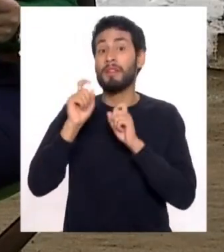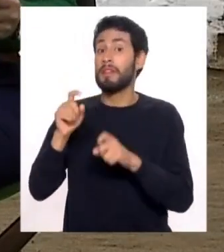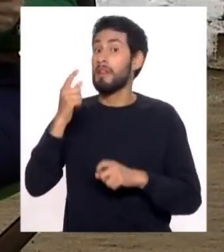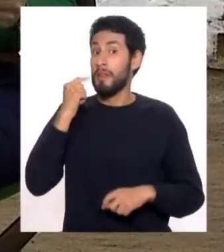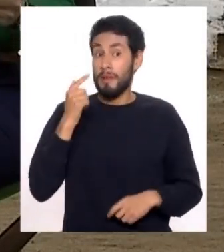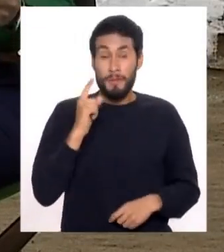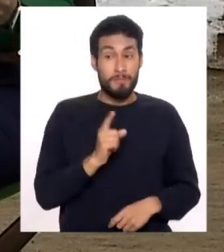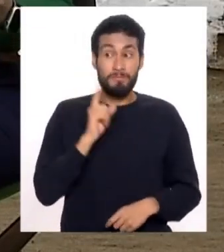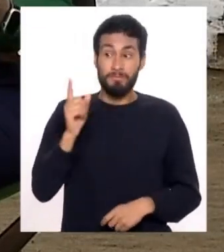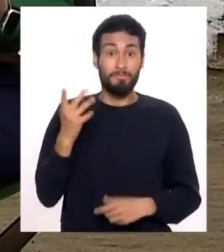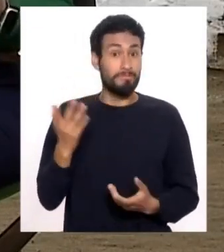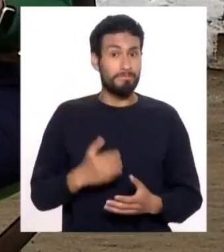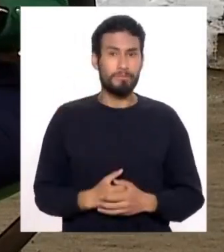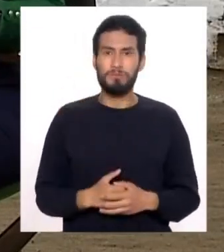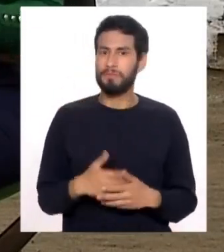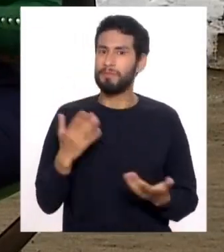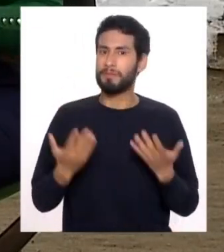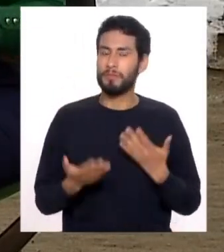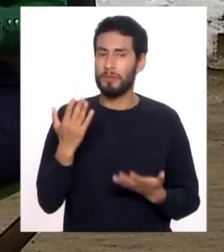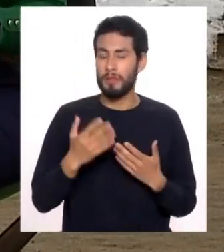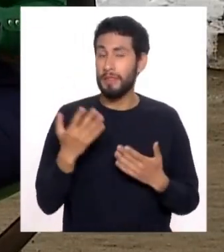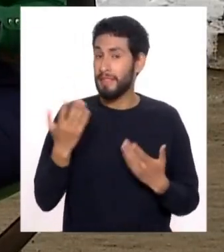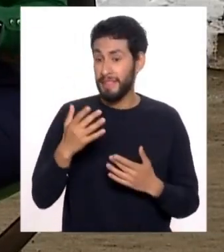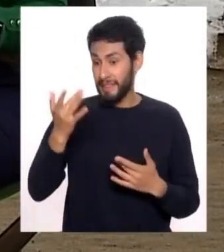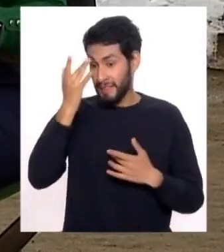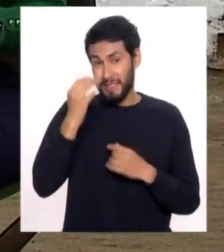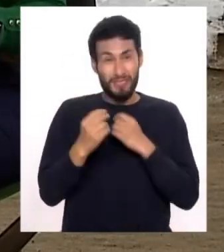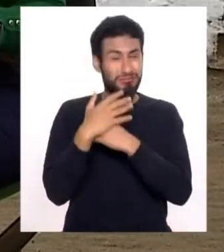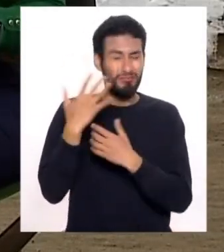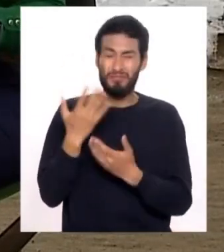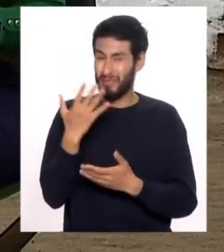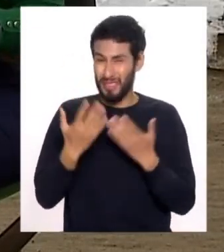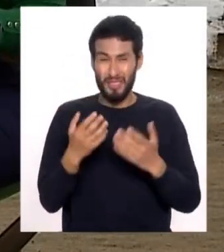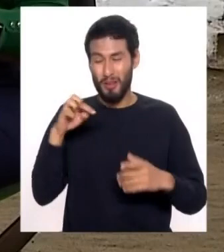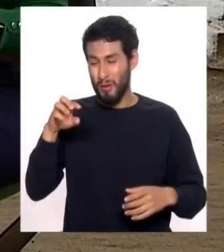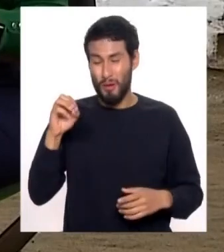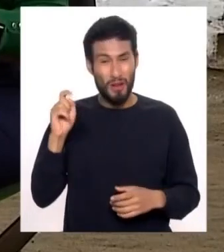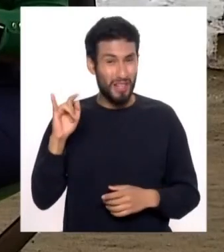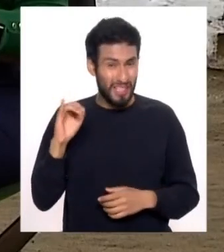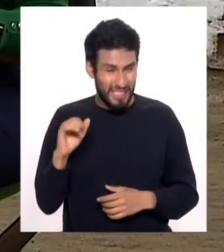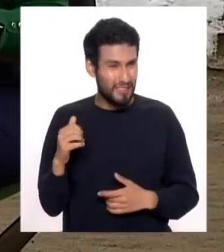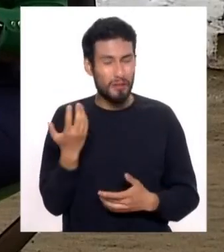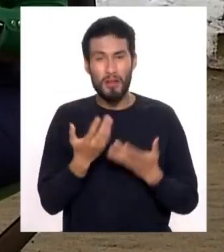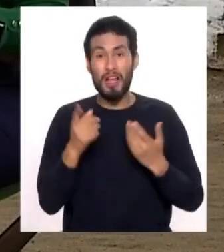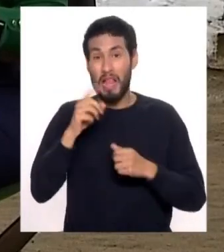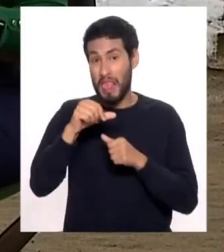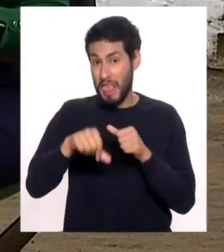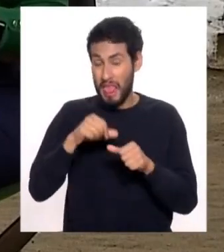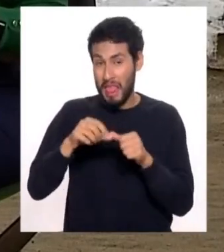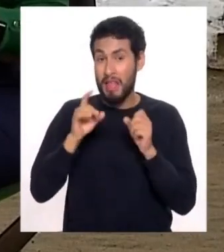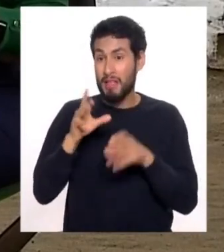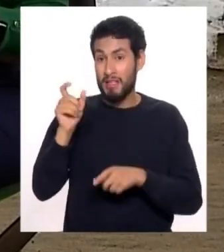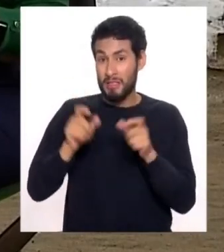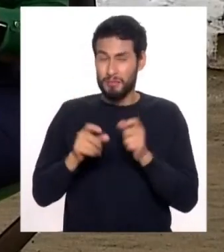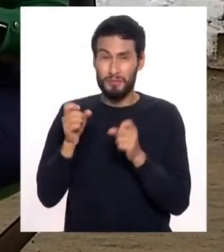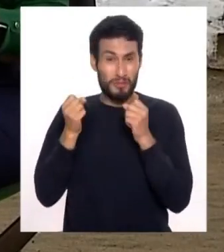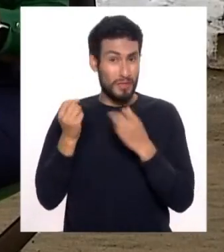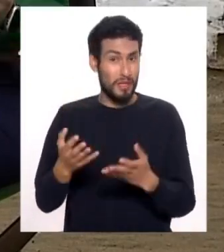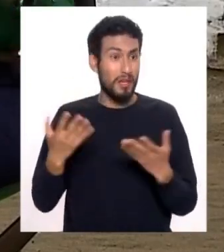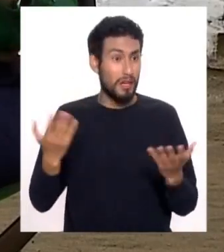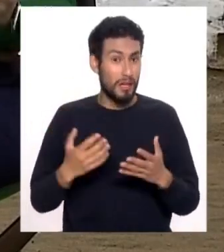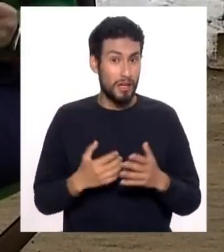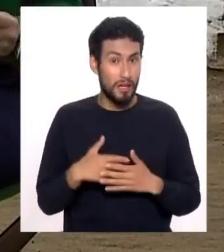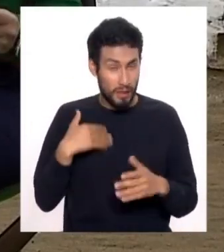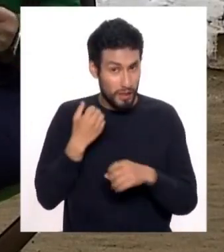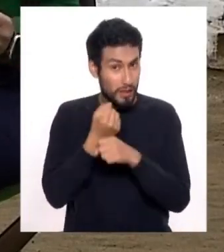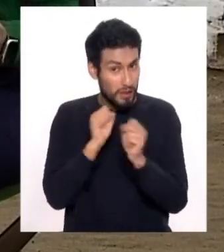varón, donde puede haber una infección crónica, una balanoposcitis. A veces hacer circuncisión en algunos pacientes podría resolver